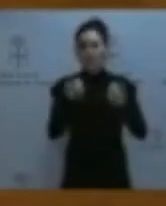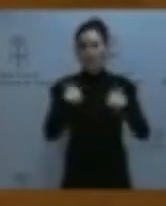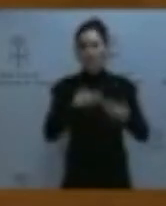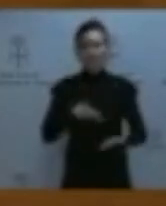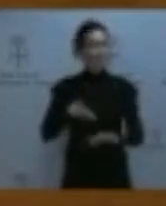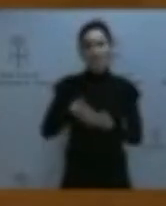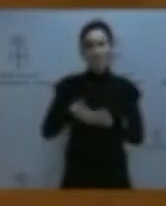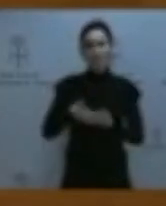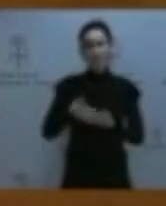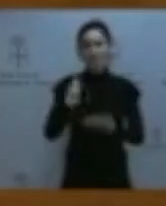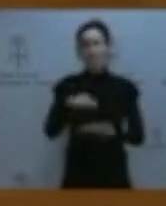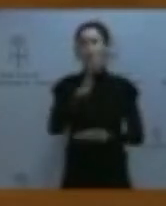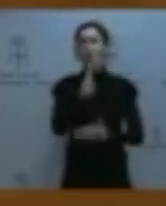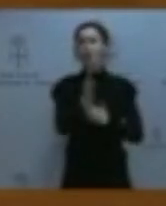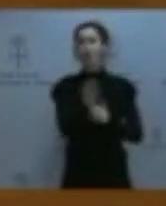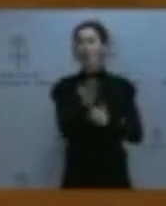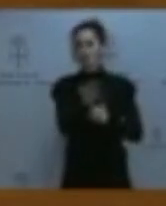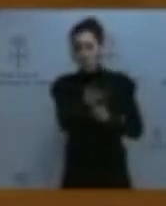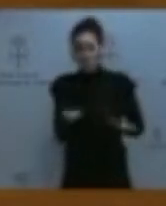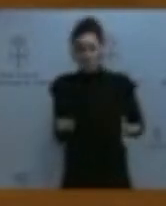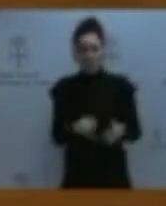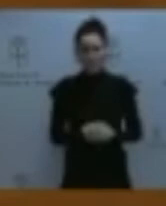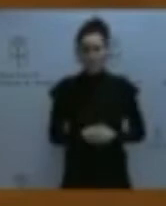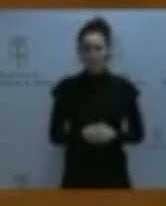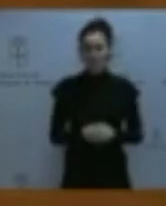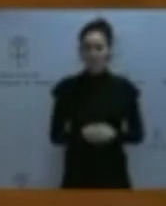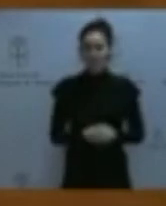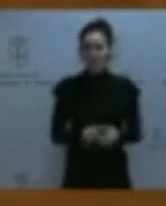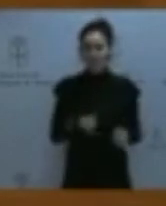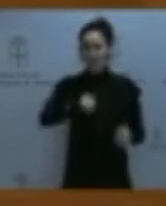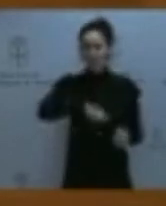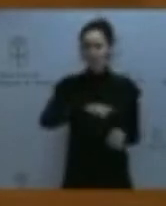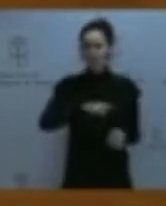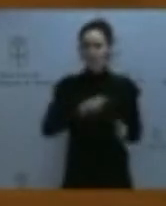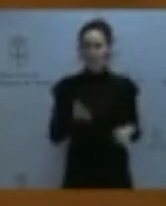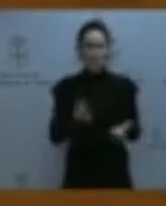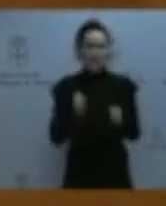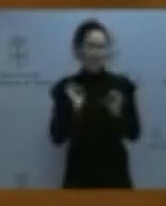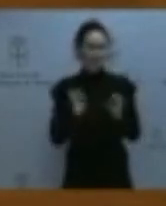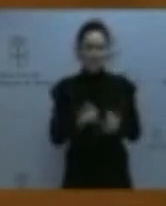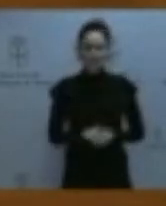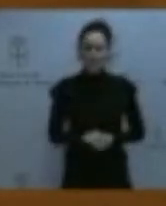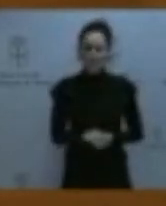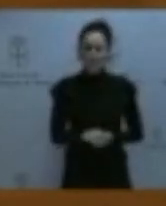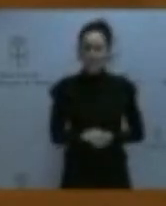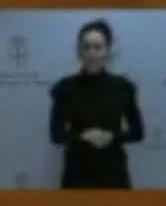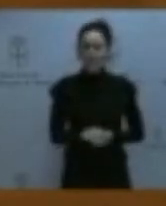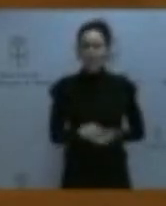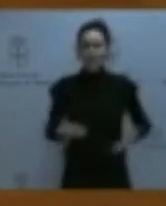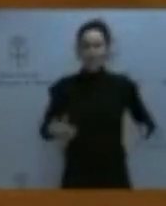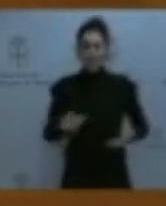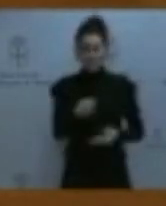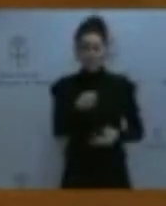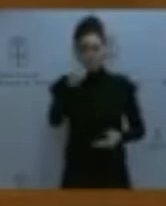totalmente esto que ustedes están proponiendo aquí. Nosotros eso lo tenemos más que claro y seguro que ustedes